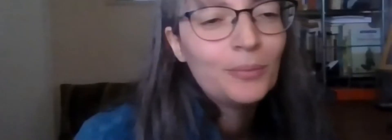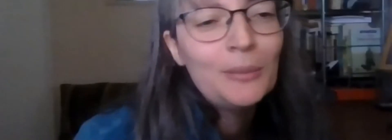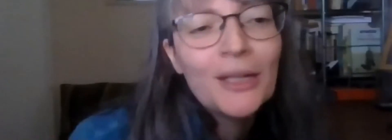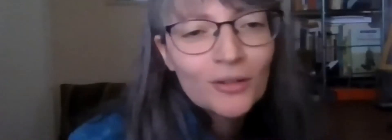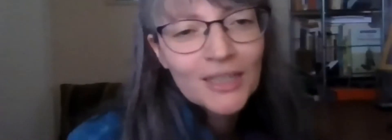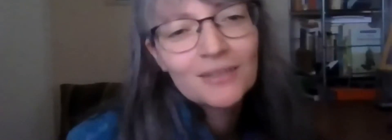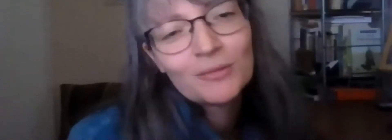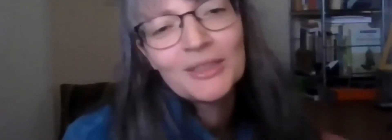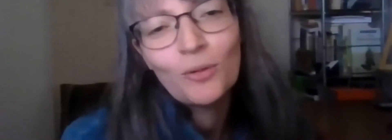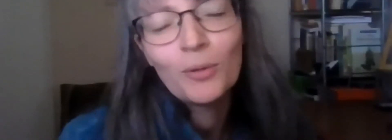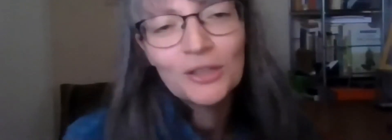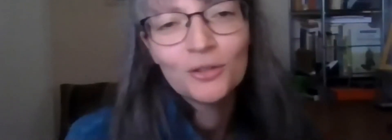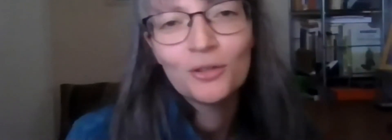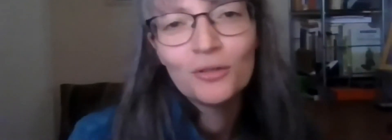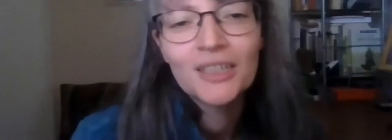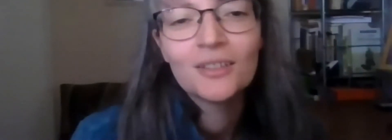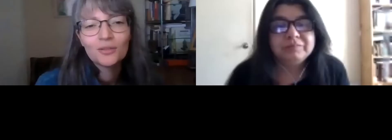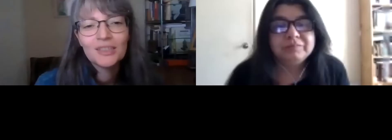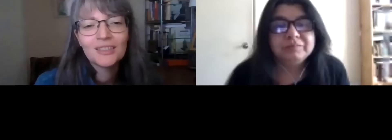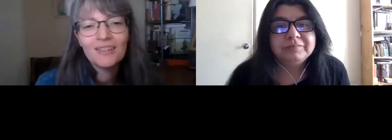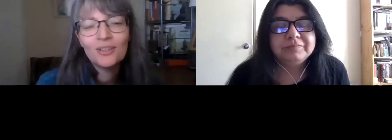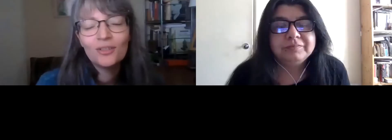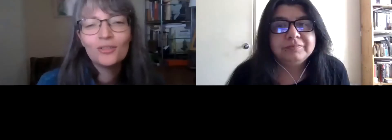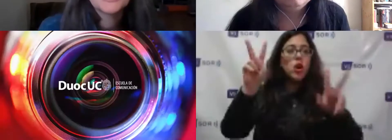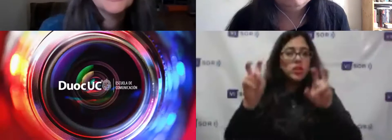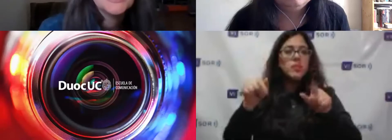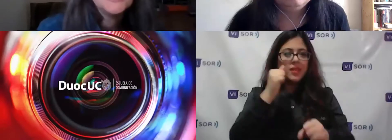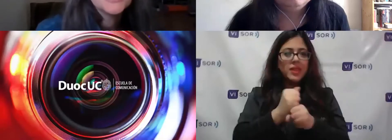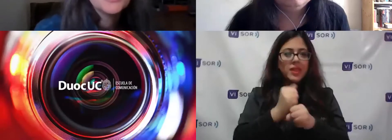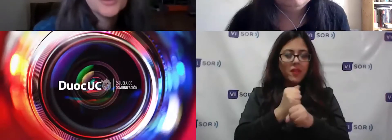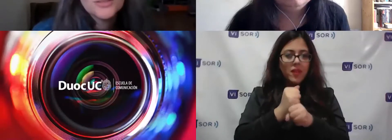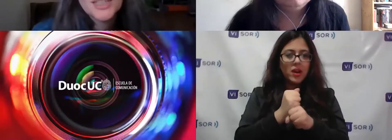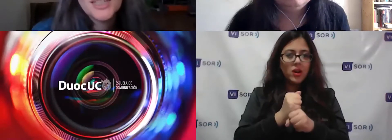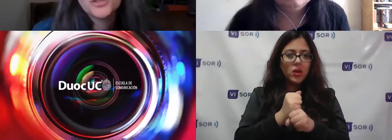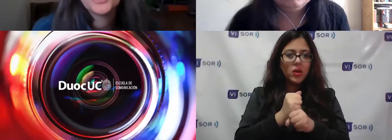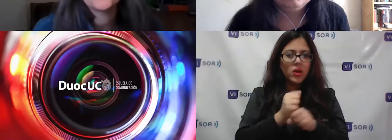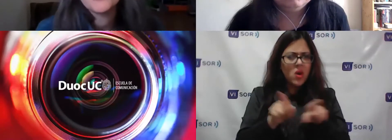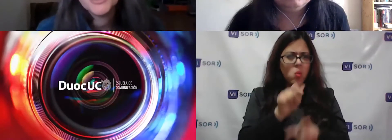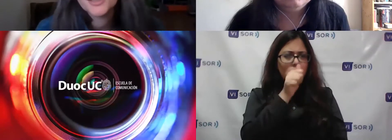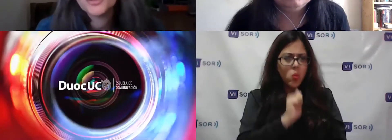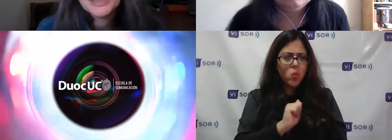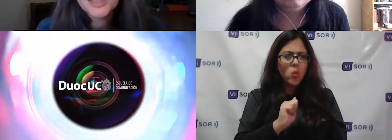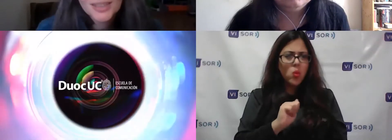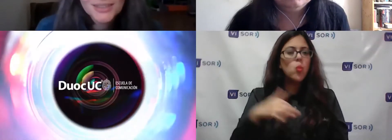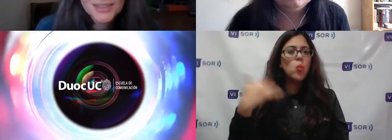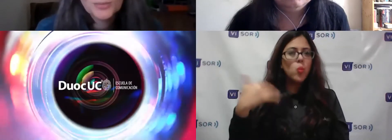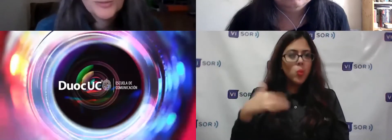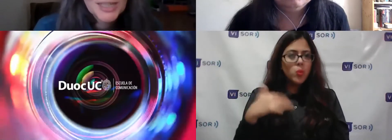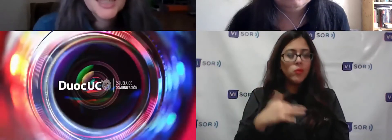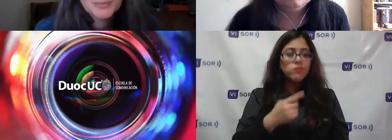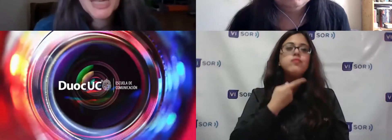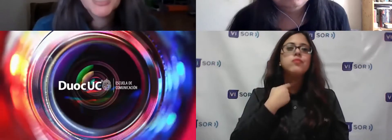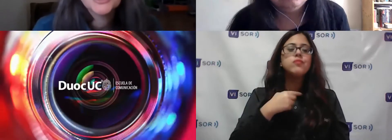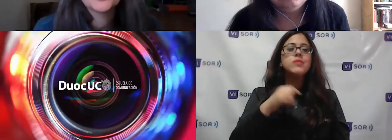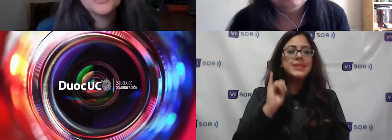primero contando un poquito sobre sobre este trabajo tan íntimo e histórico a la vez que son muy interesantes cómo va